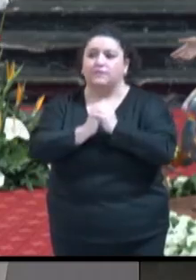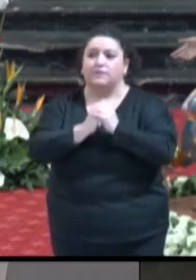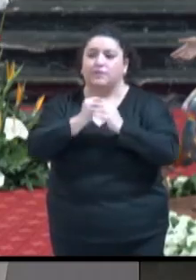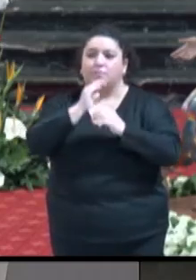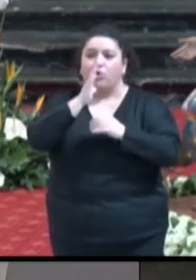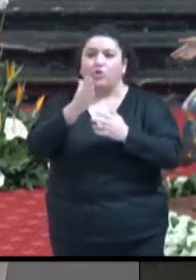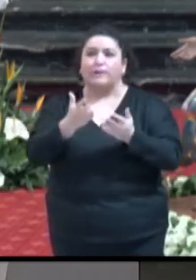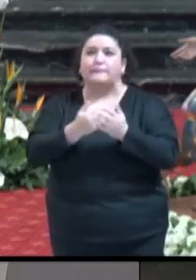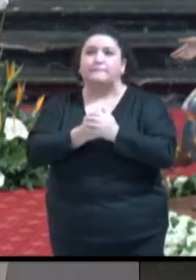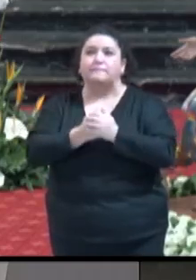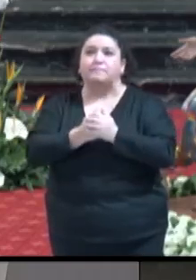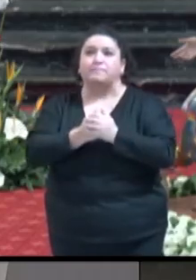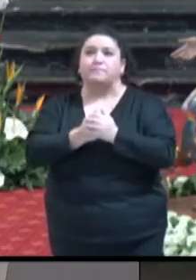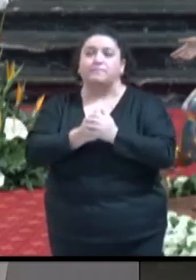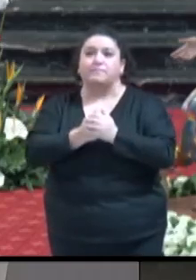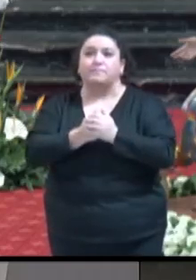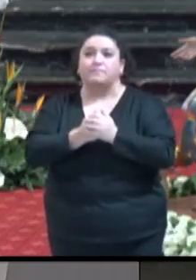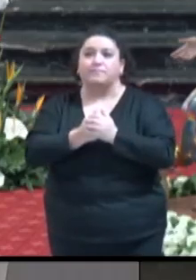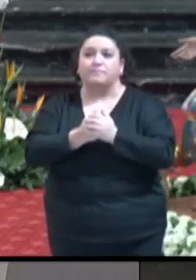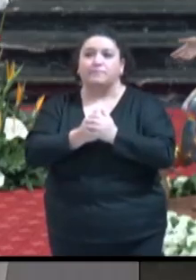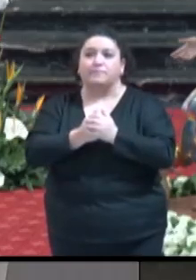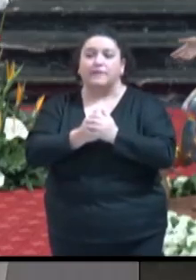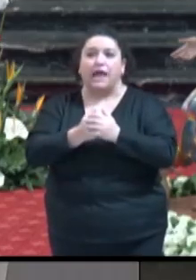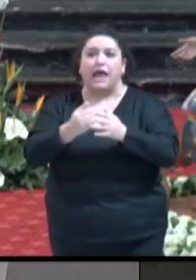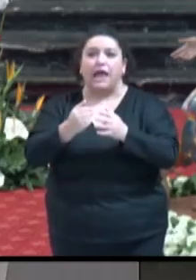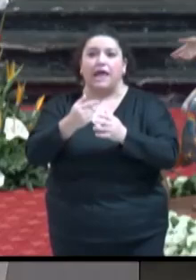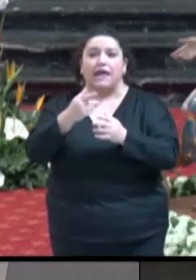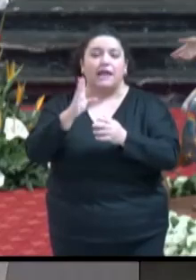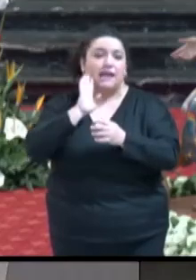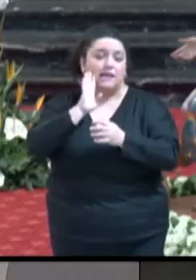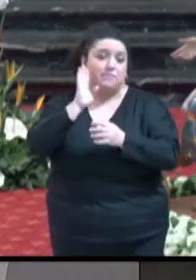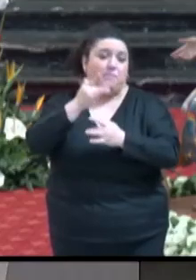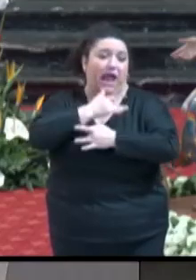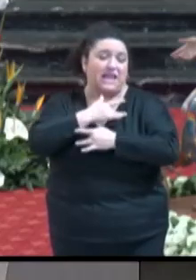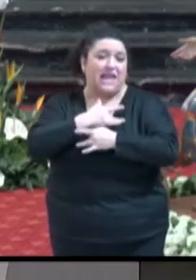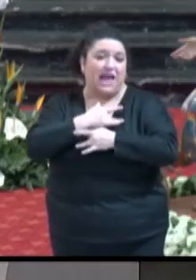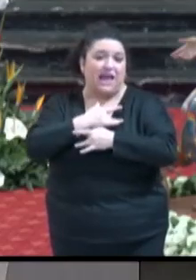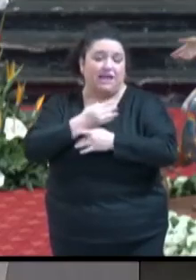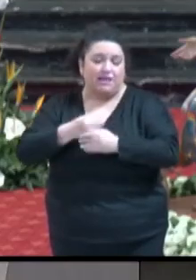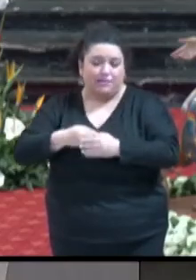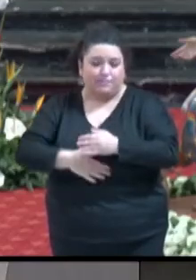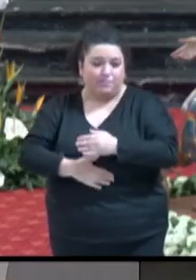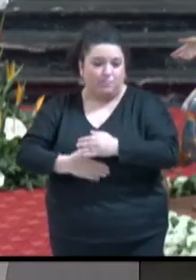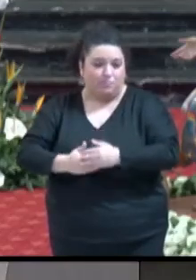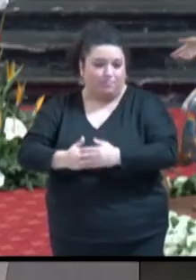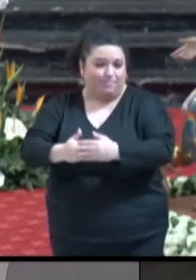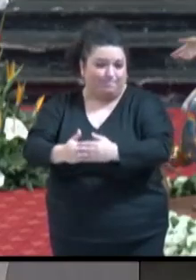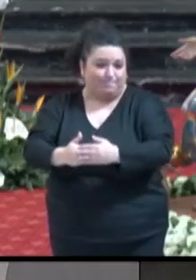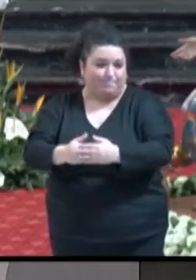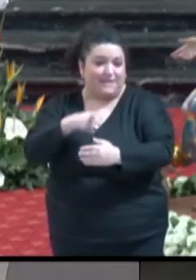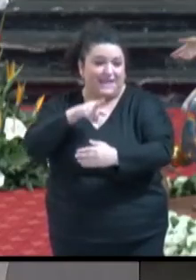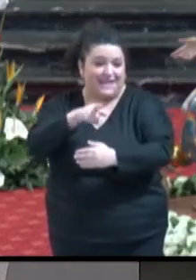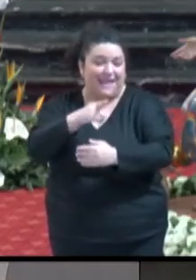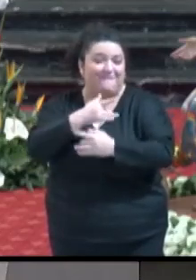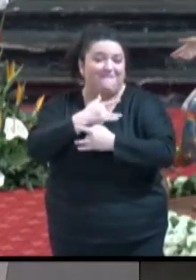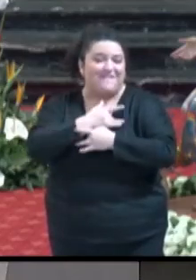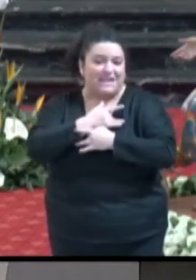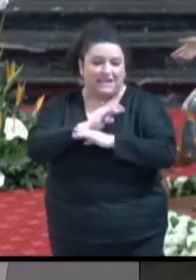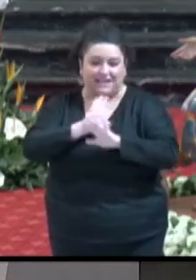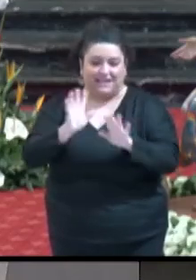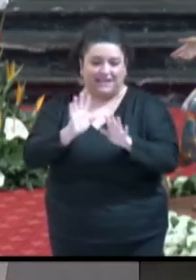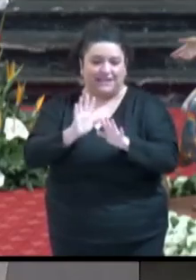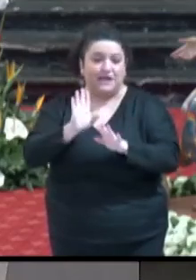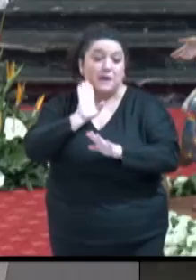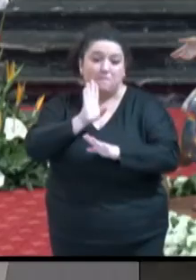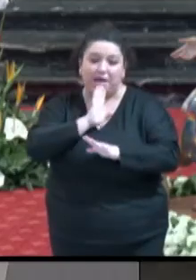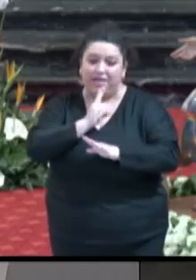porque quien lo ha acogido en su seno María es virgen y